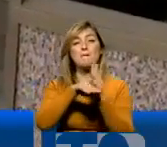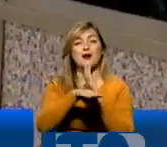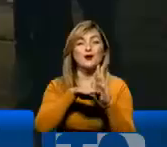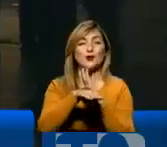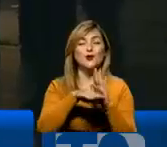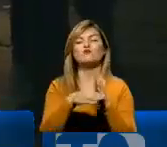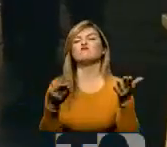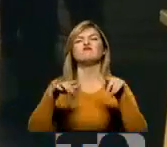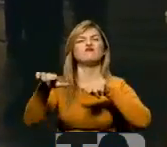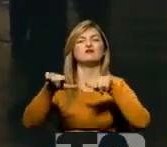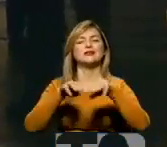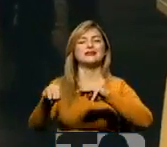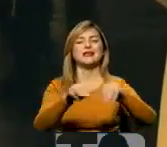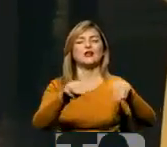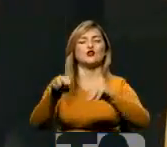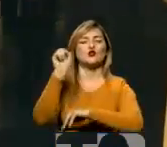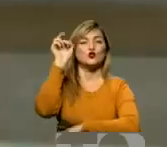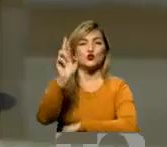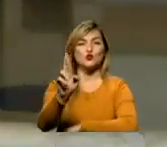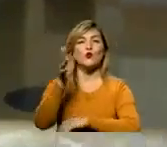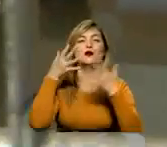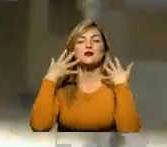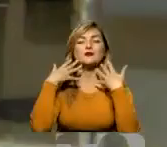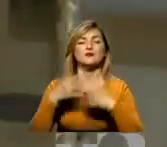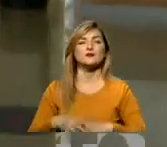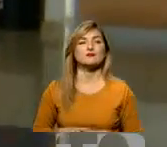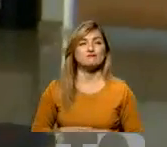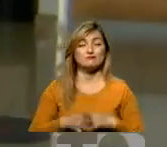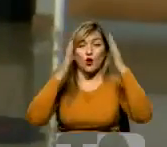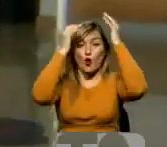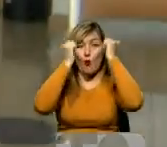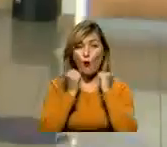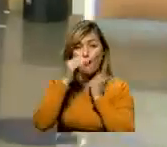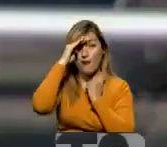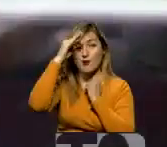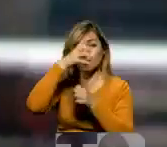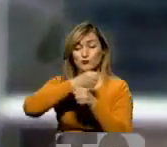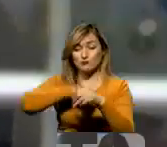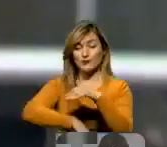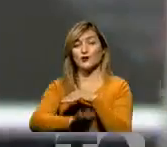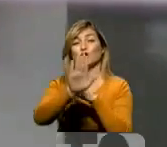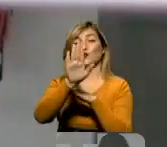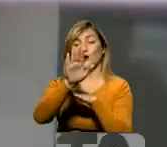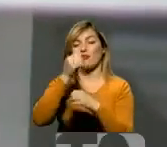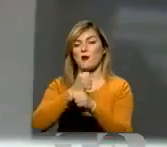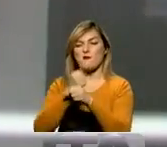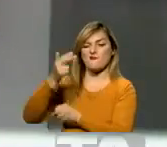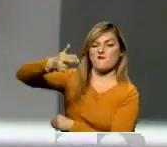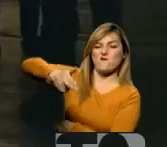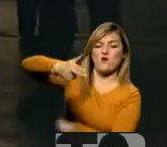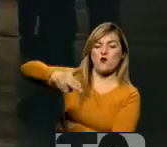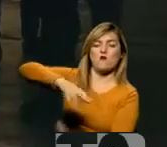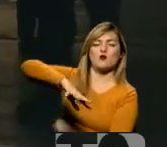bancaria ubicada en un centro comercial del sur de la urbe. Disfrazados de guardias, ingresaron, sometieron a los trabajadores